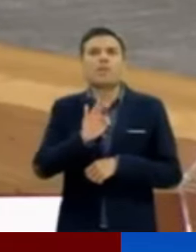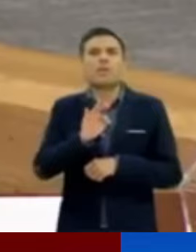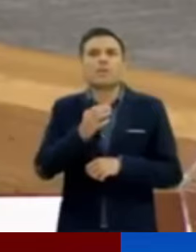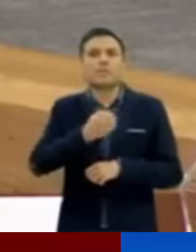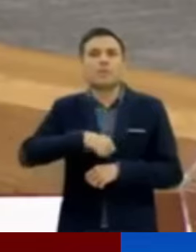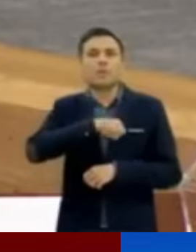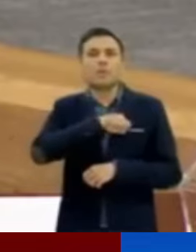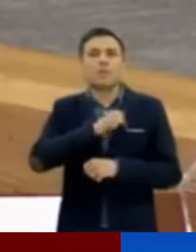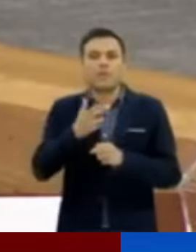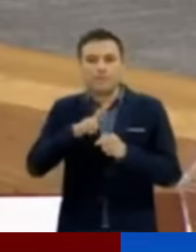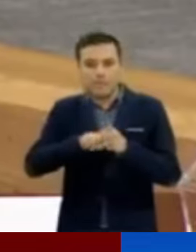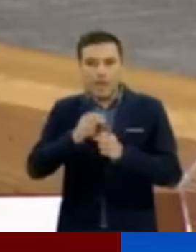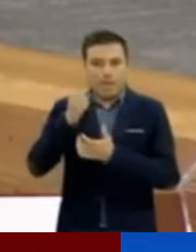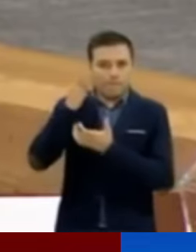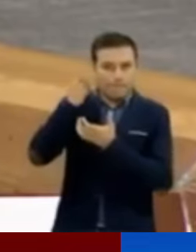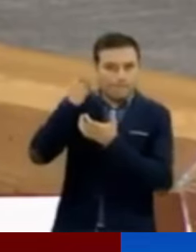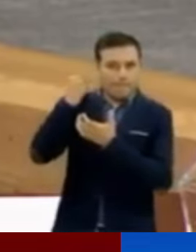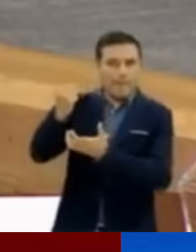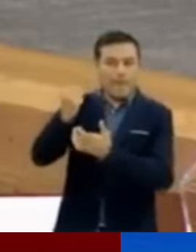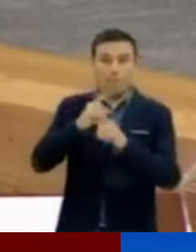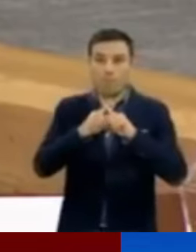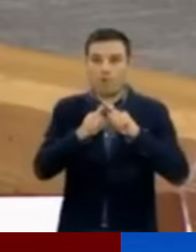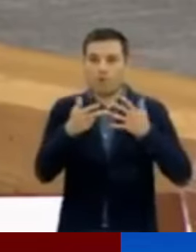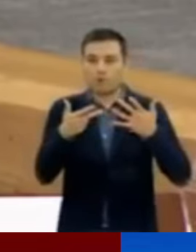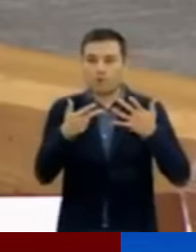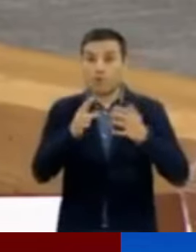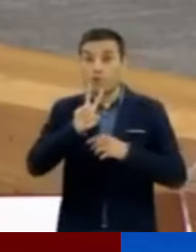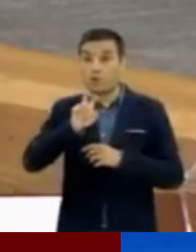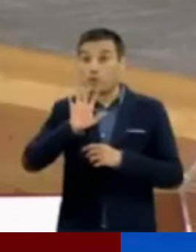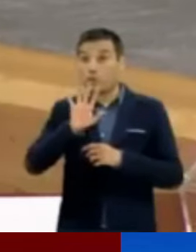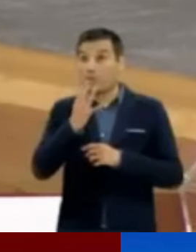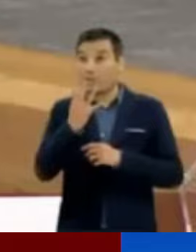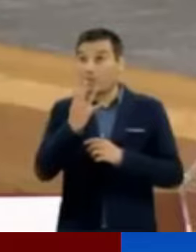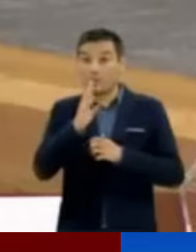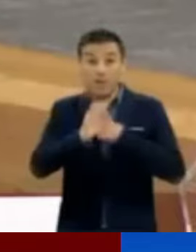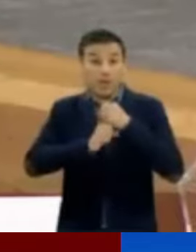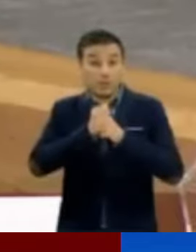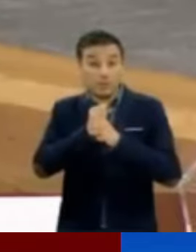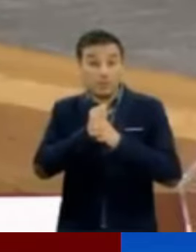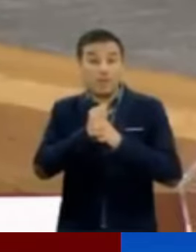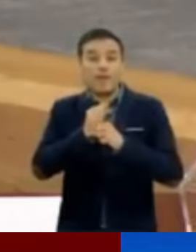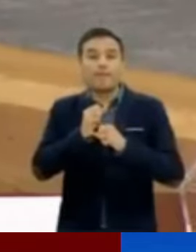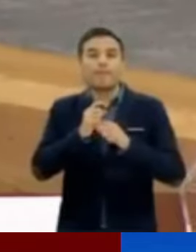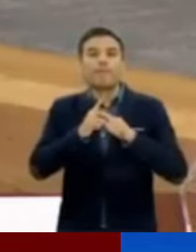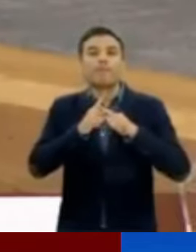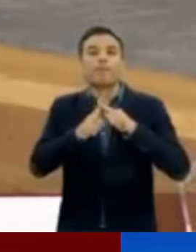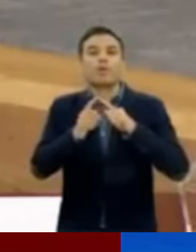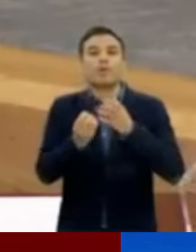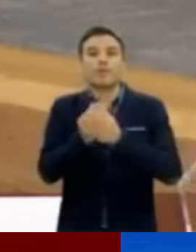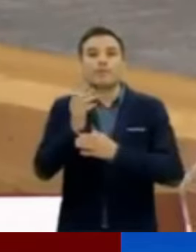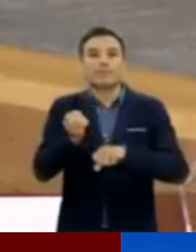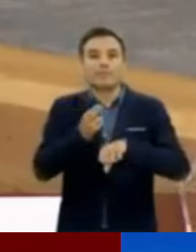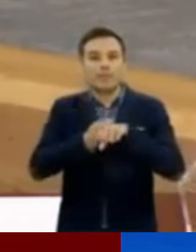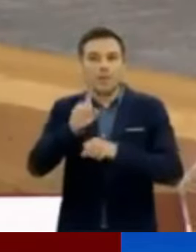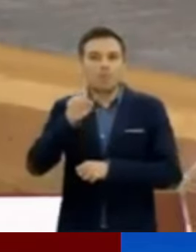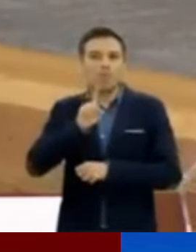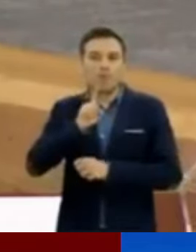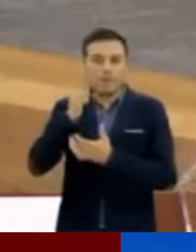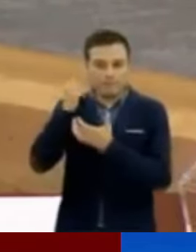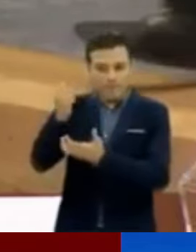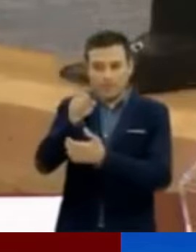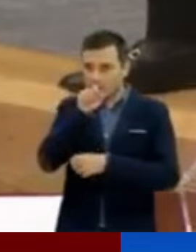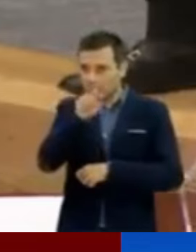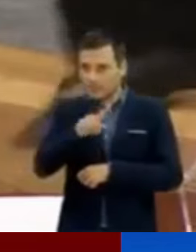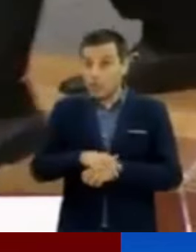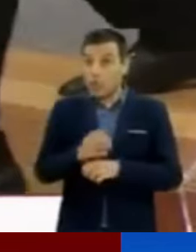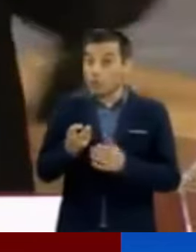salud en 2026, lo que equivale a 254 años del presupuesto destinado a la nueva Secretaría de la Mujer, el doble